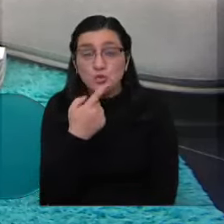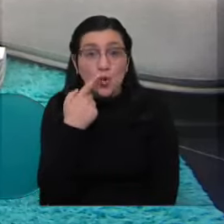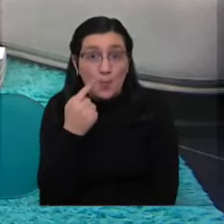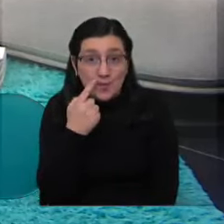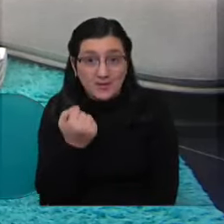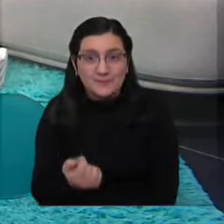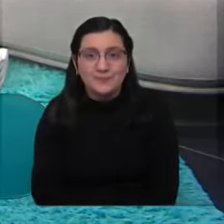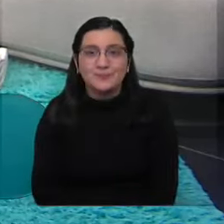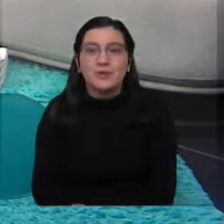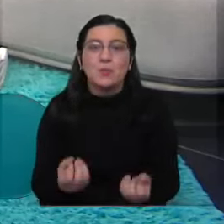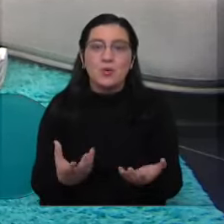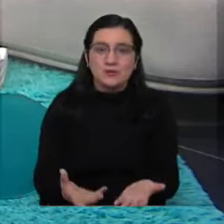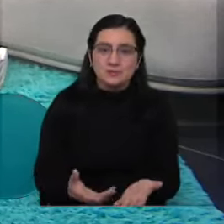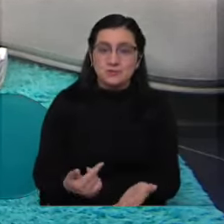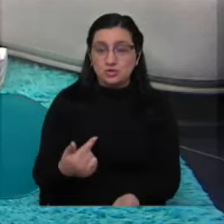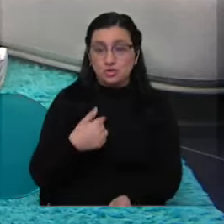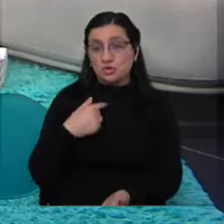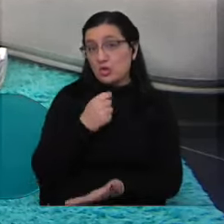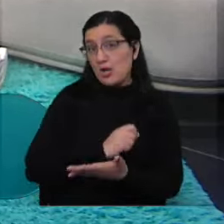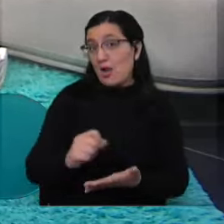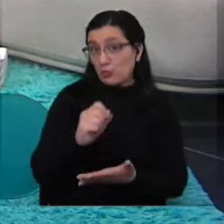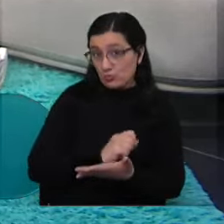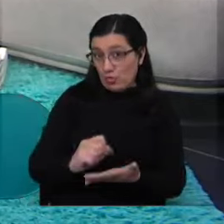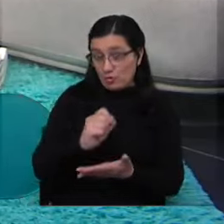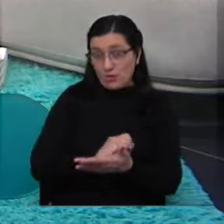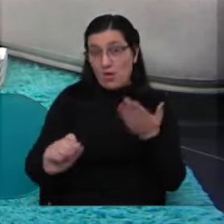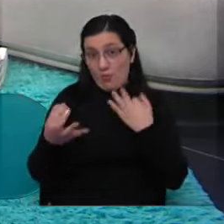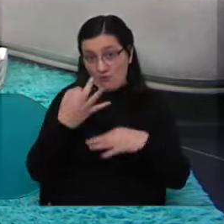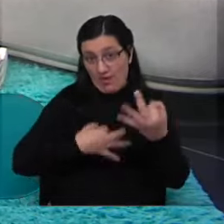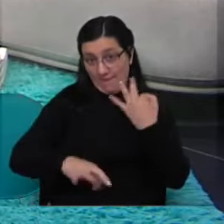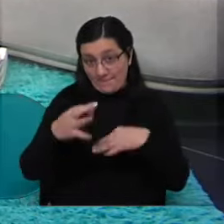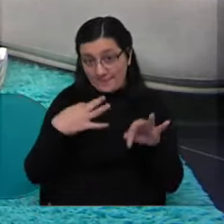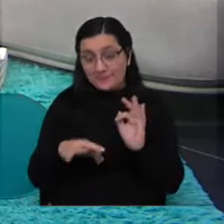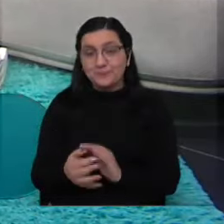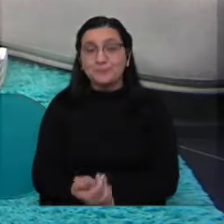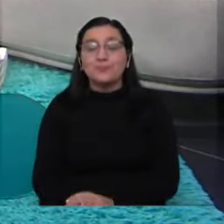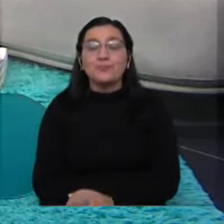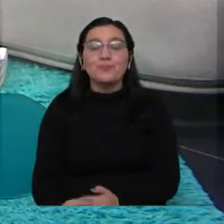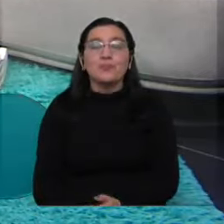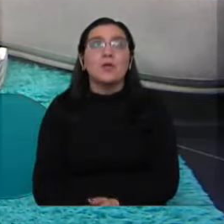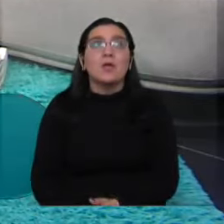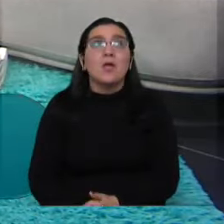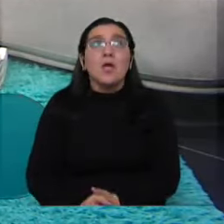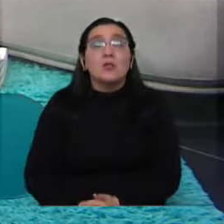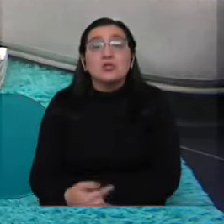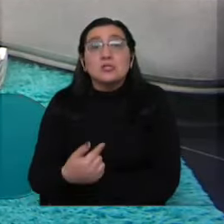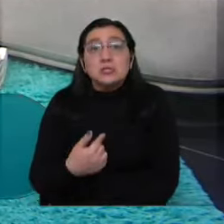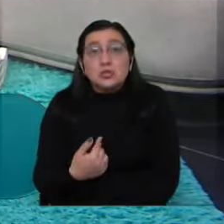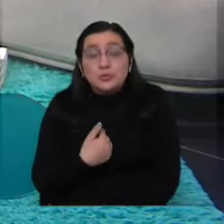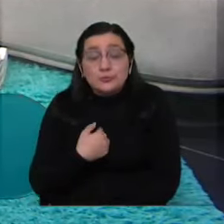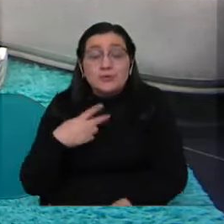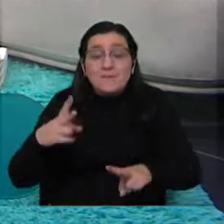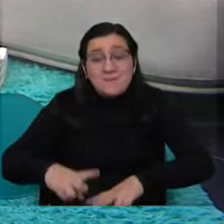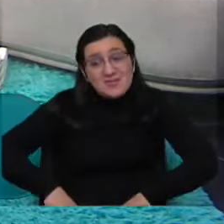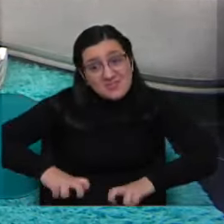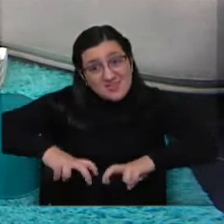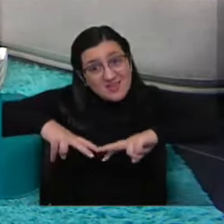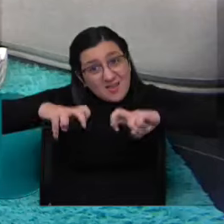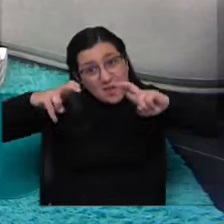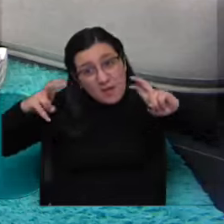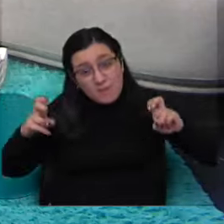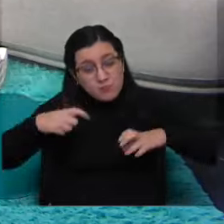claro justamente Yo soy el autor de la obra también bien Entonces eso me llevó a un tiempo de investigación muy profundo